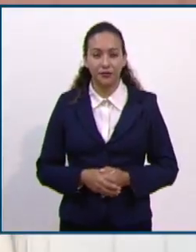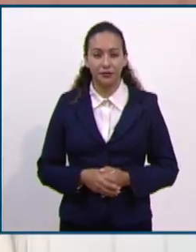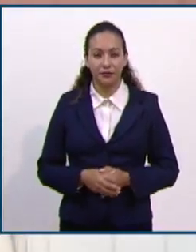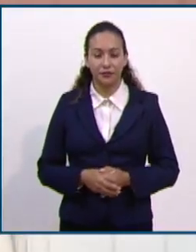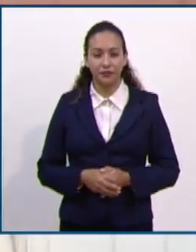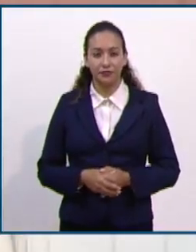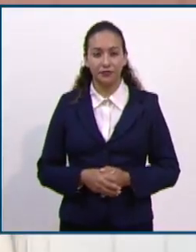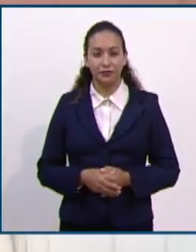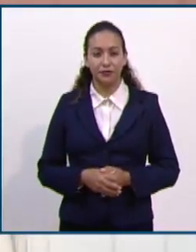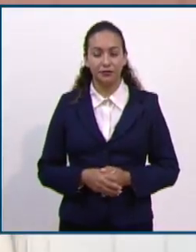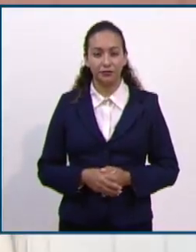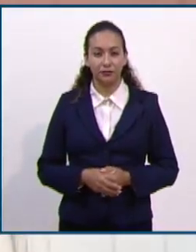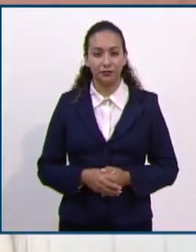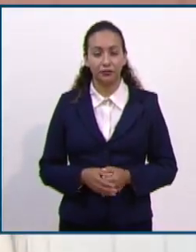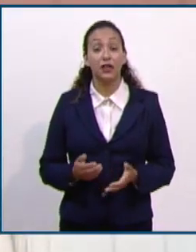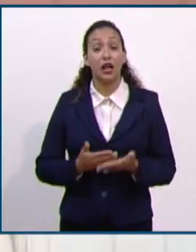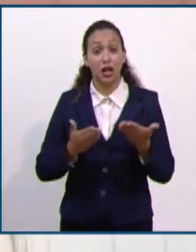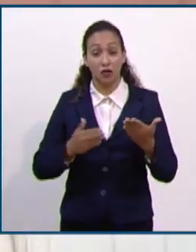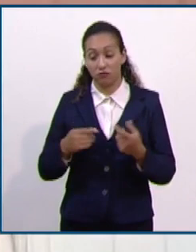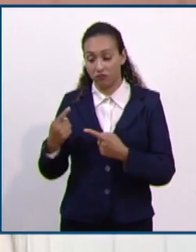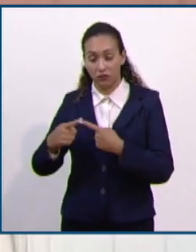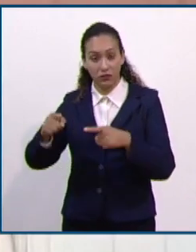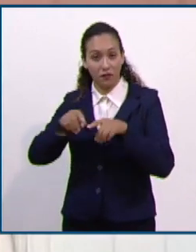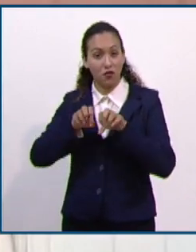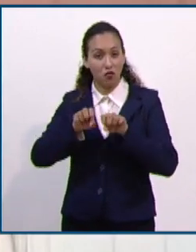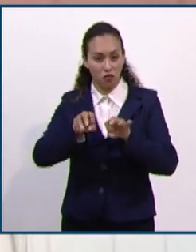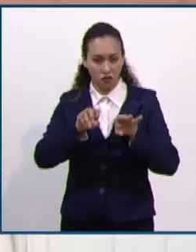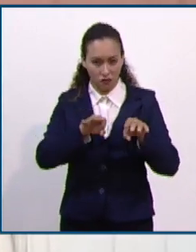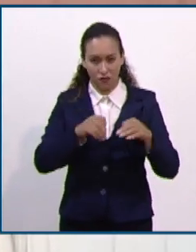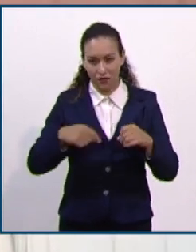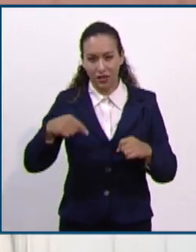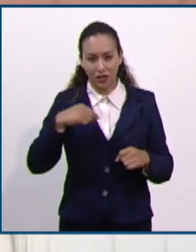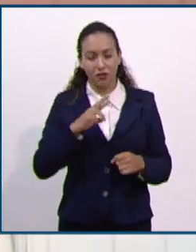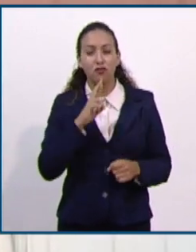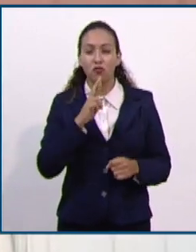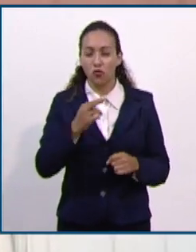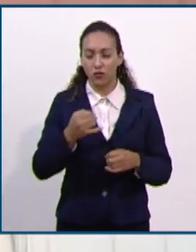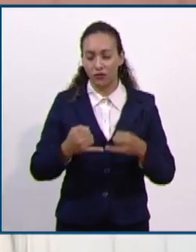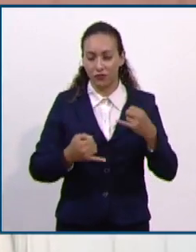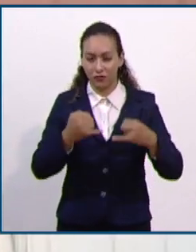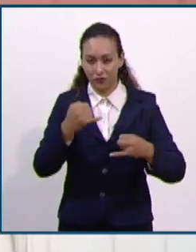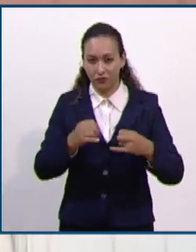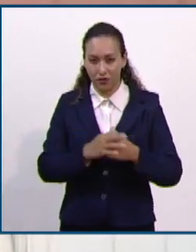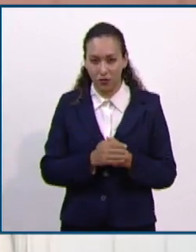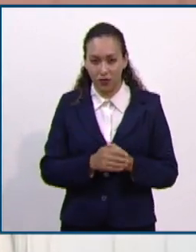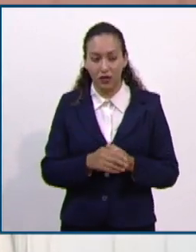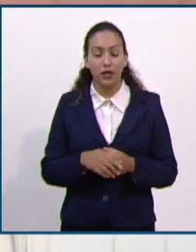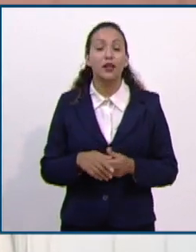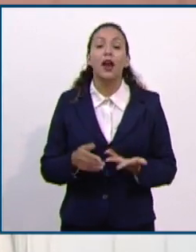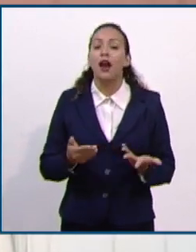El resto de los órganos jurisdiccionales podremos inaplicar al caso